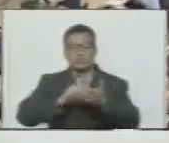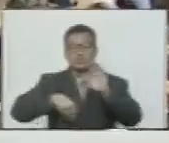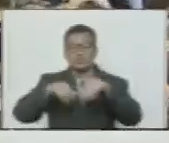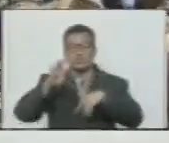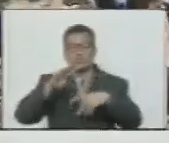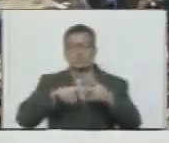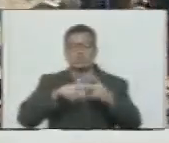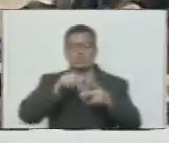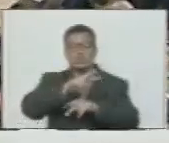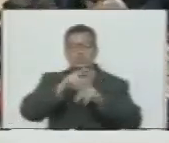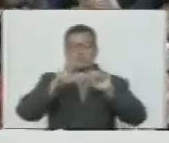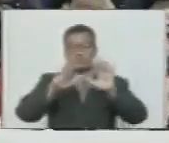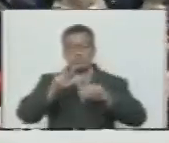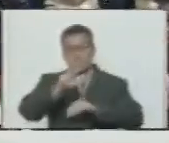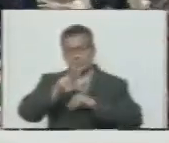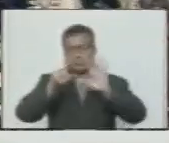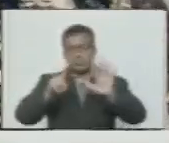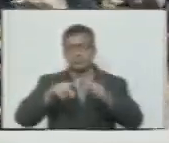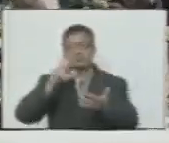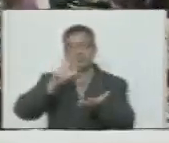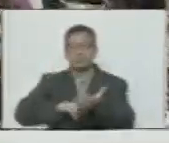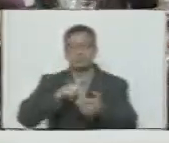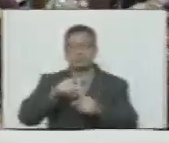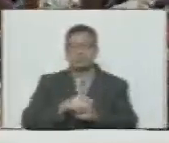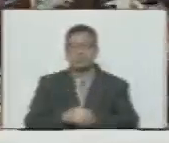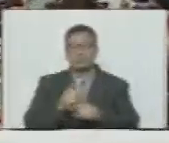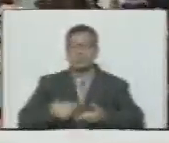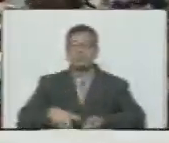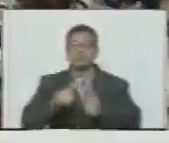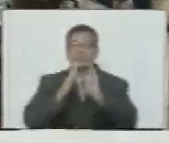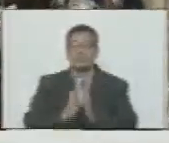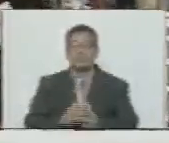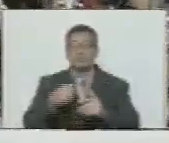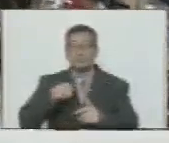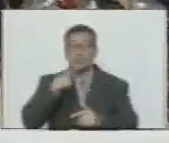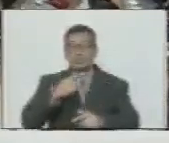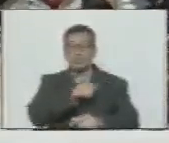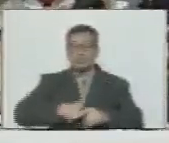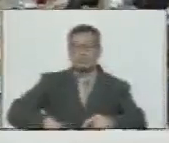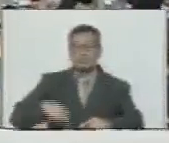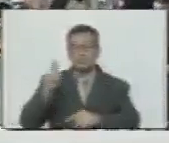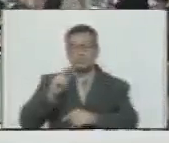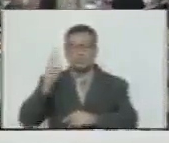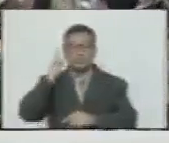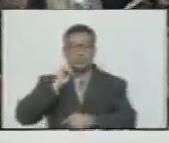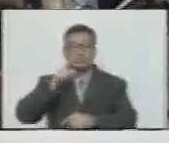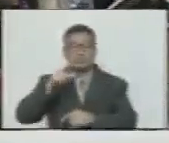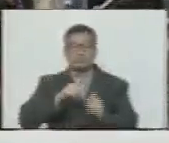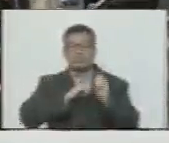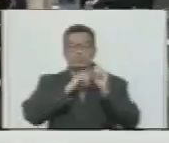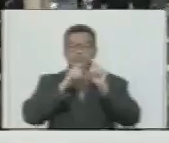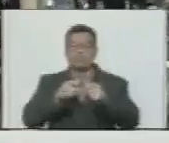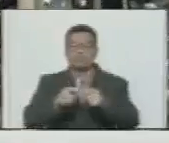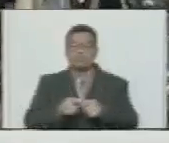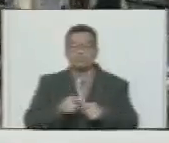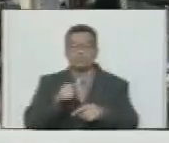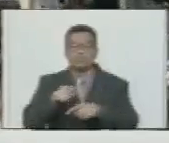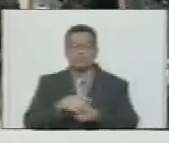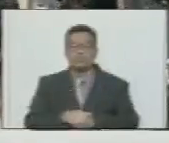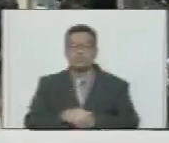con el numeral 15 del 236, aprobar la autorización que solicita el presidente de la República para esta